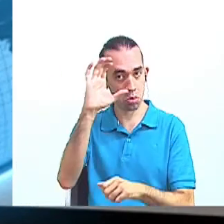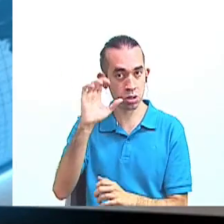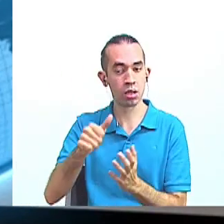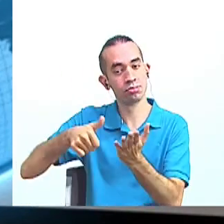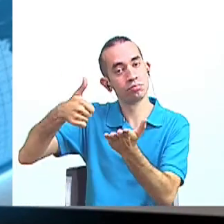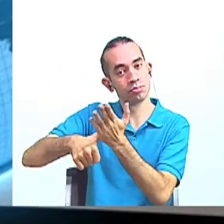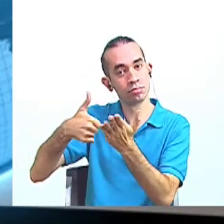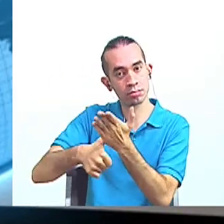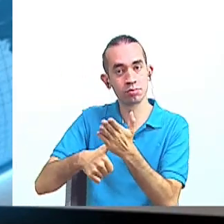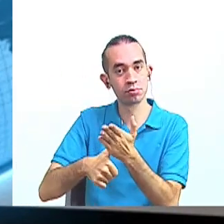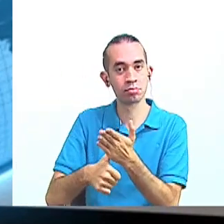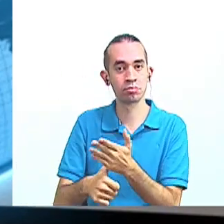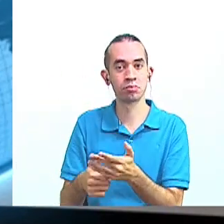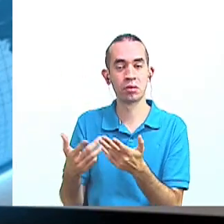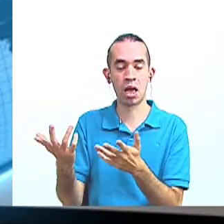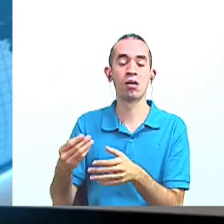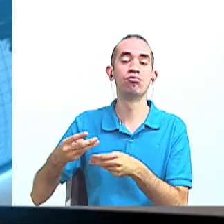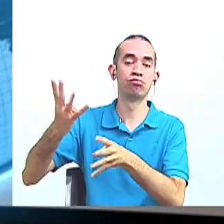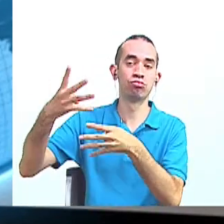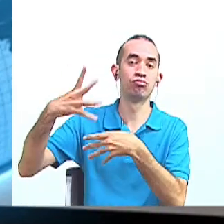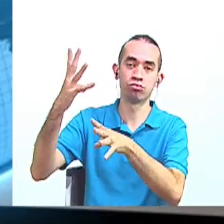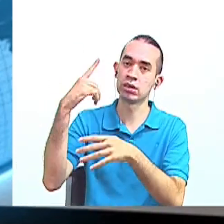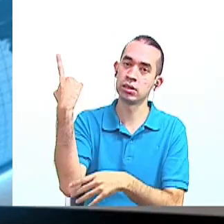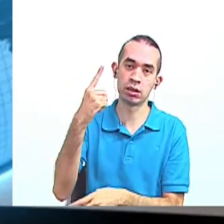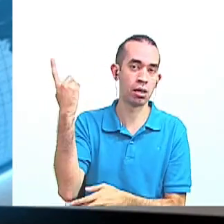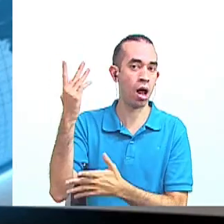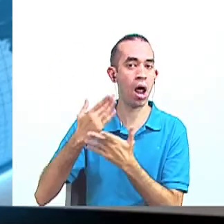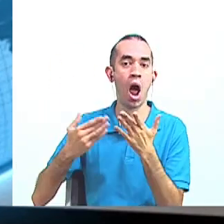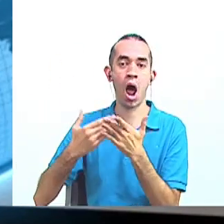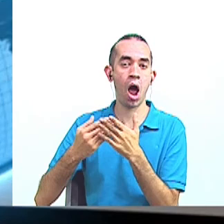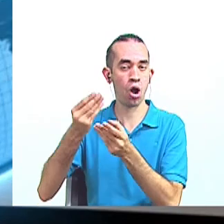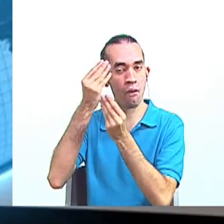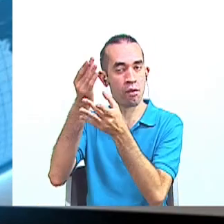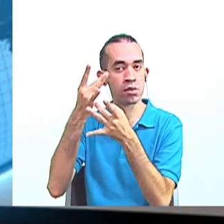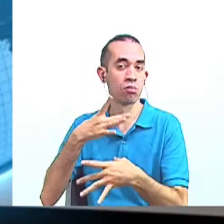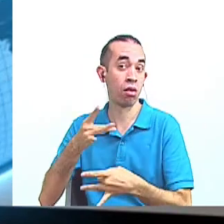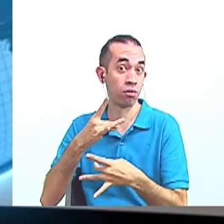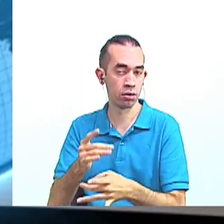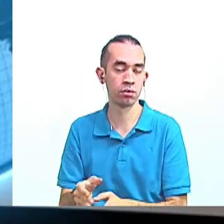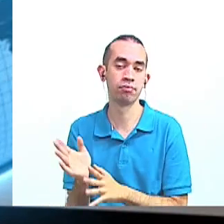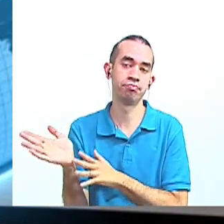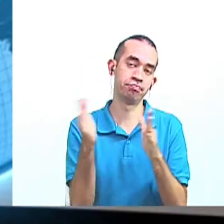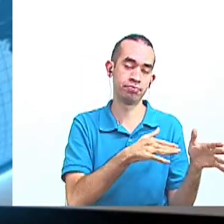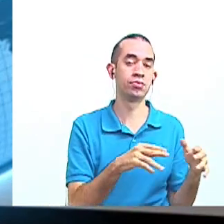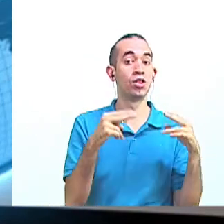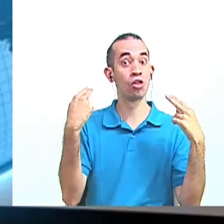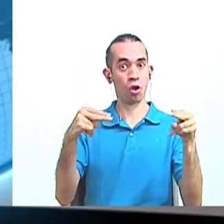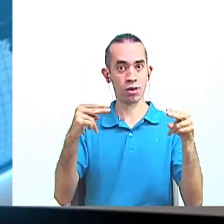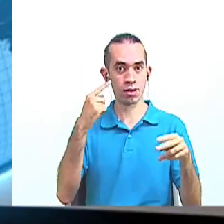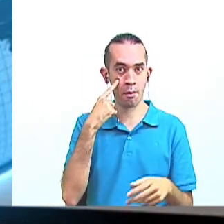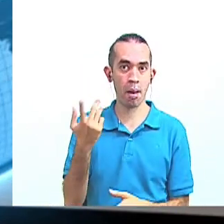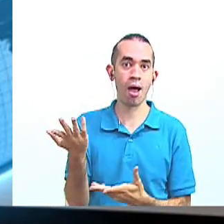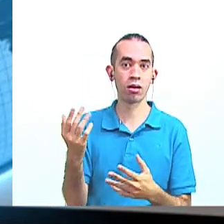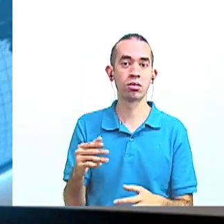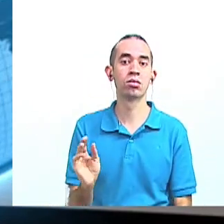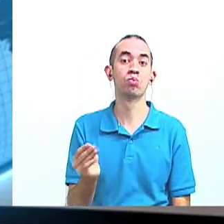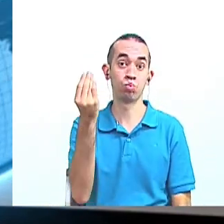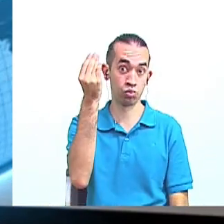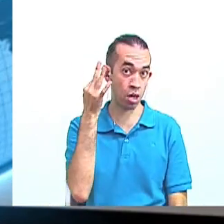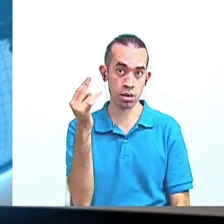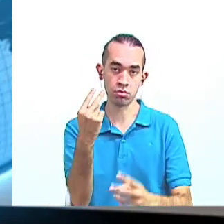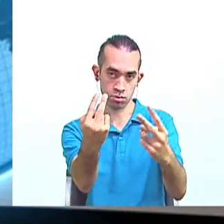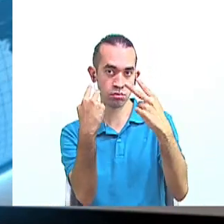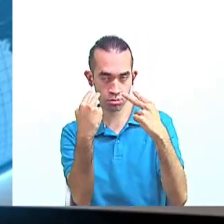dan me gusta y por ahí está posteando el robot siempre algunas cápsulas interesantes. Seguimos con las noticias. Miren ustedes, para las muchachas que nos ven en